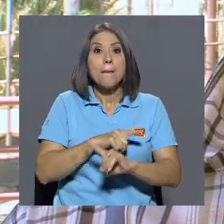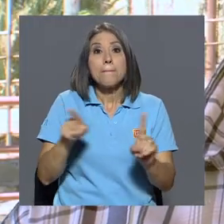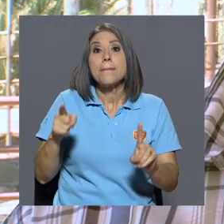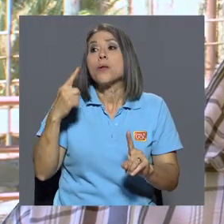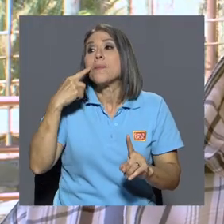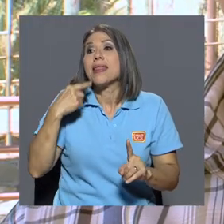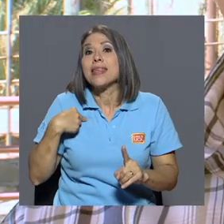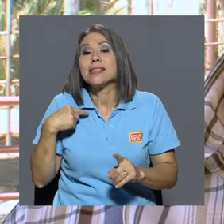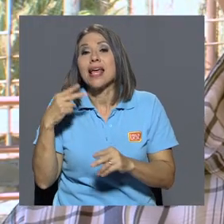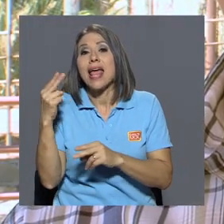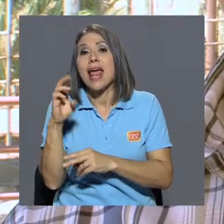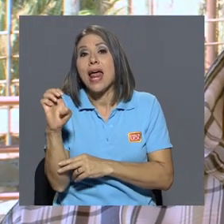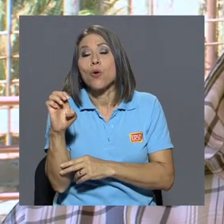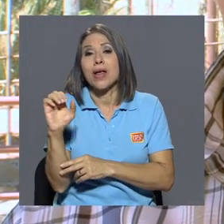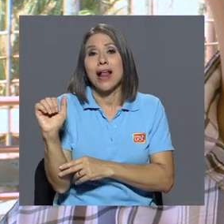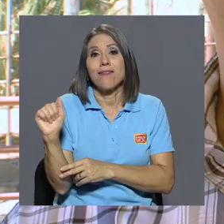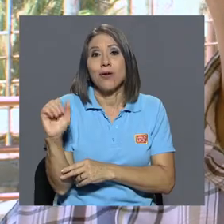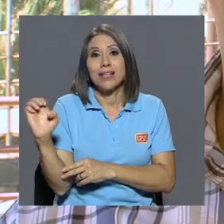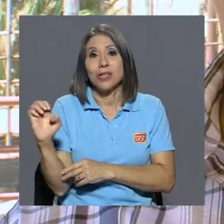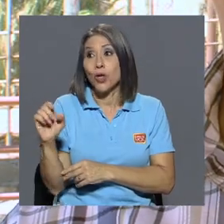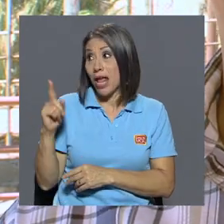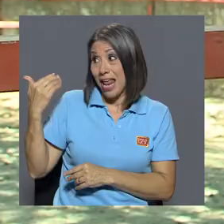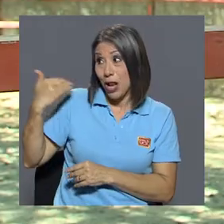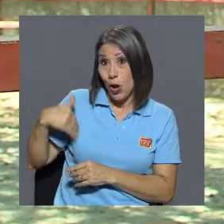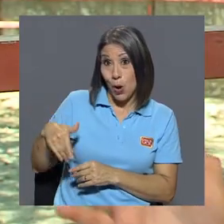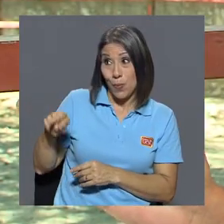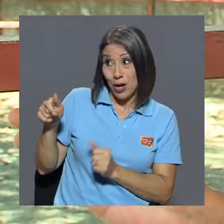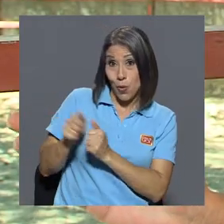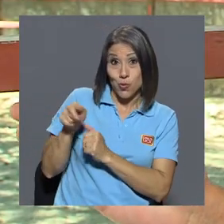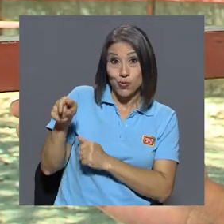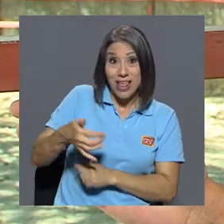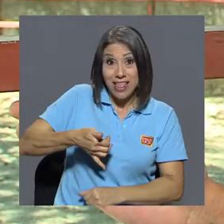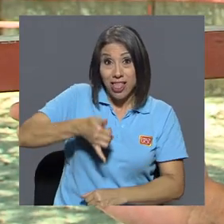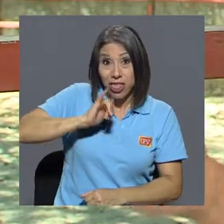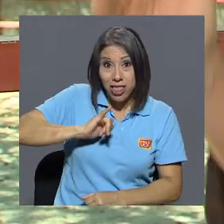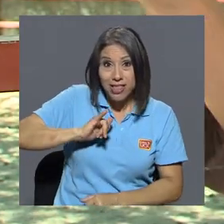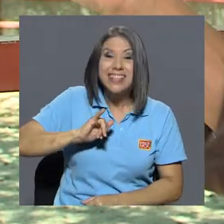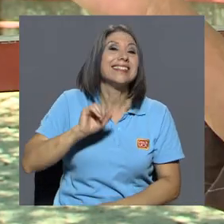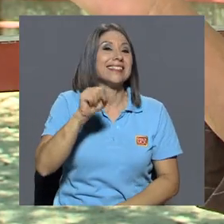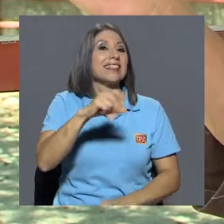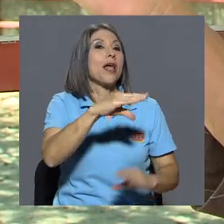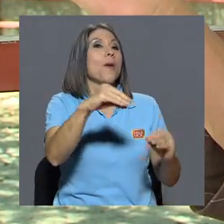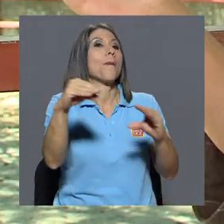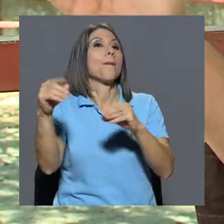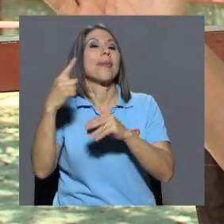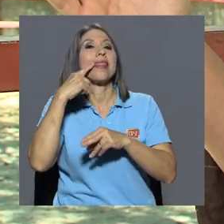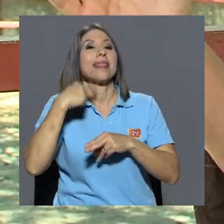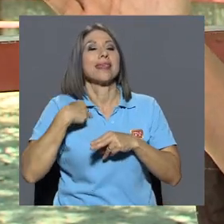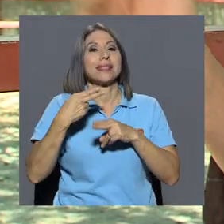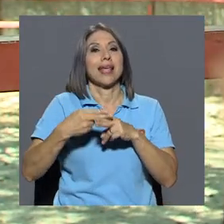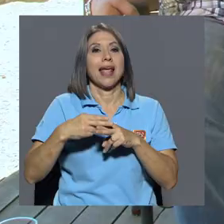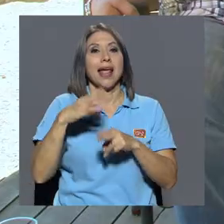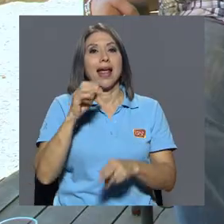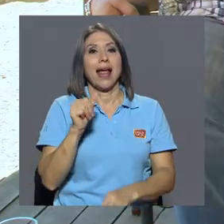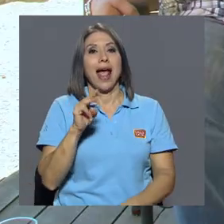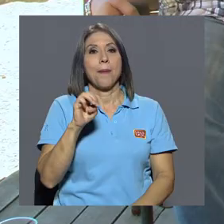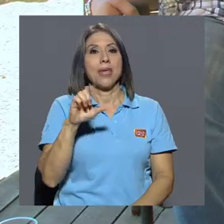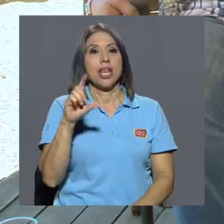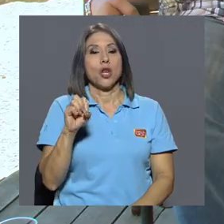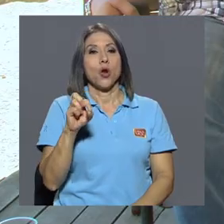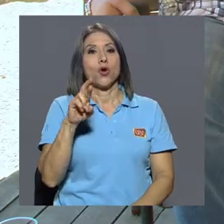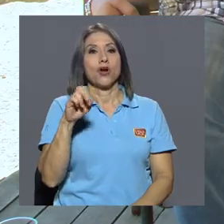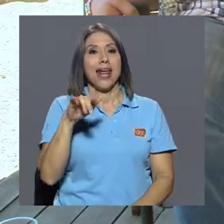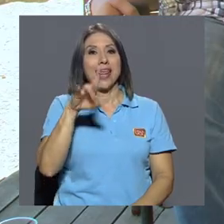Elizondo. El que se tomó en la barrera con usted, un highball. Ajá, un highball. Me dicen que era Camilo Reyes. Que el nombre de la Plaza de Liberia es Camilo Reyes. Yo no lo